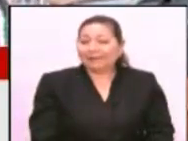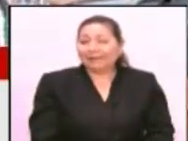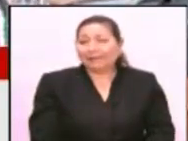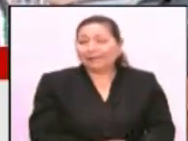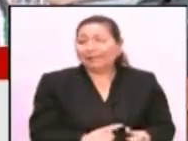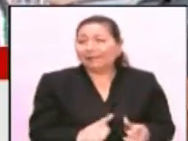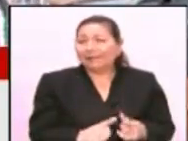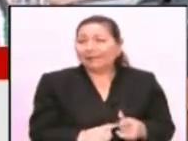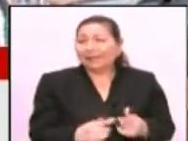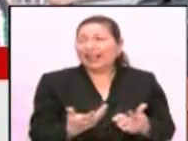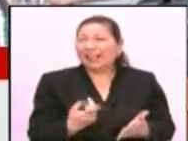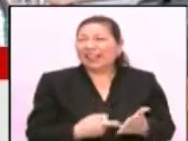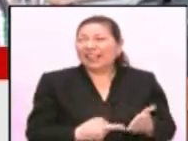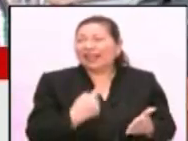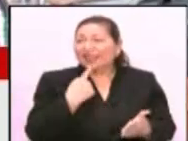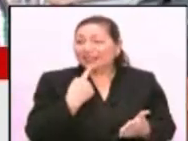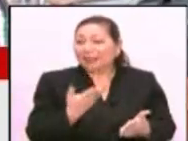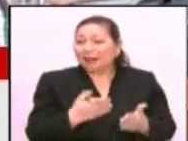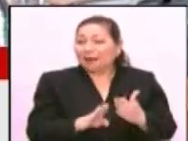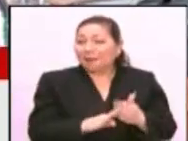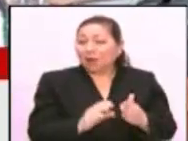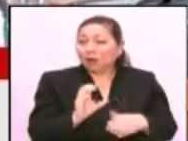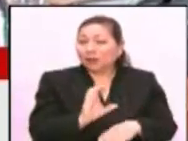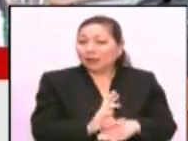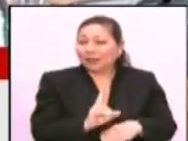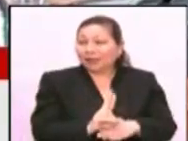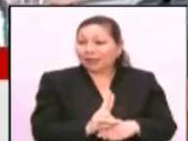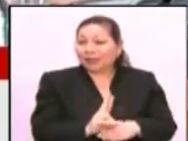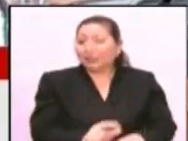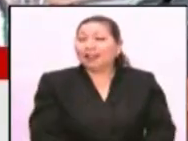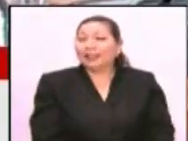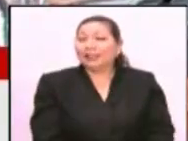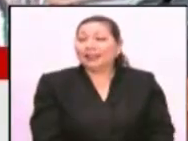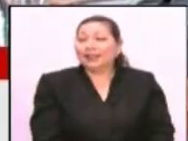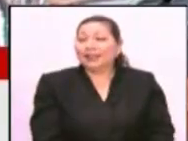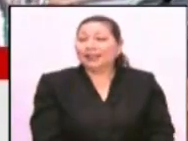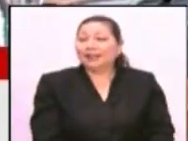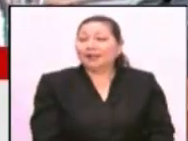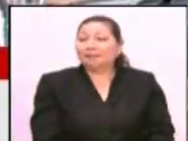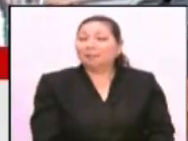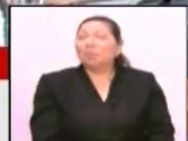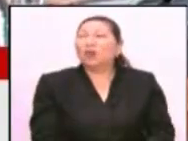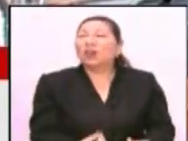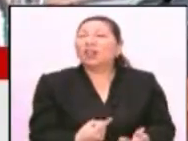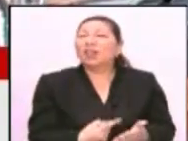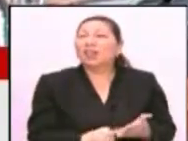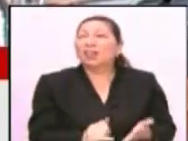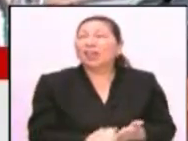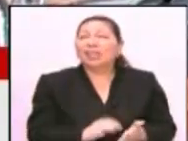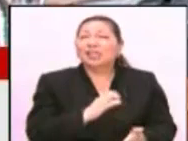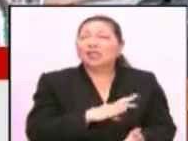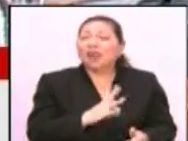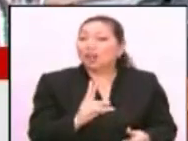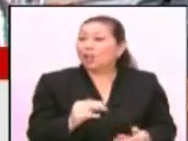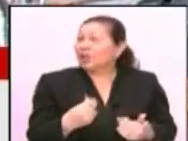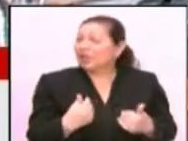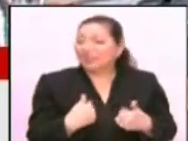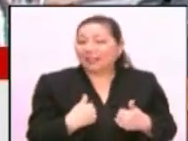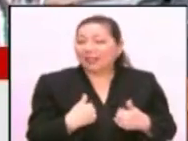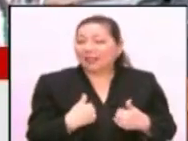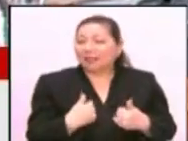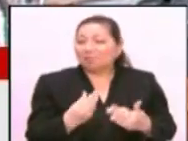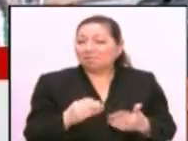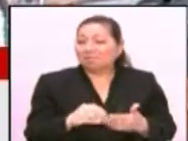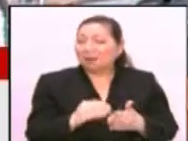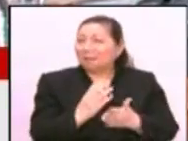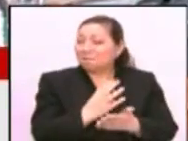Entonces, ¿qué planteamos con lo hace Costa Rica u otros países de la región? ¿Por qué sucede esto? ¿Por qué Chile no tiene el